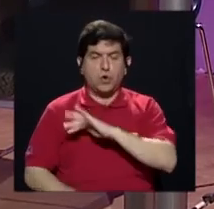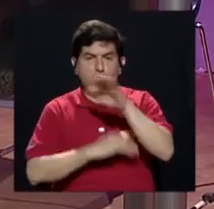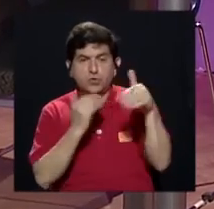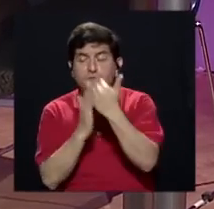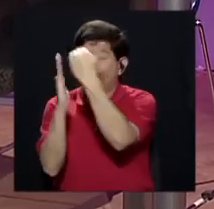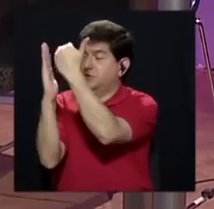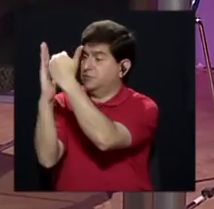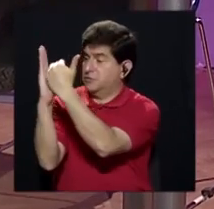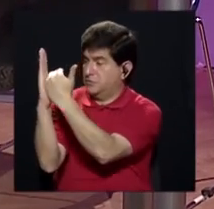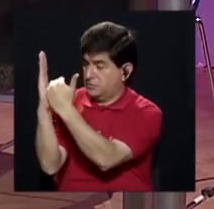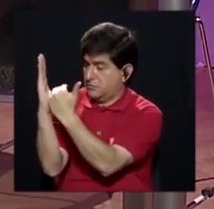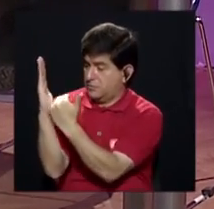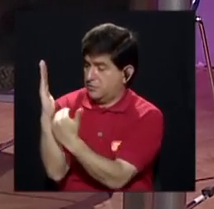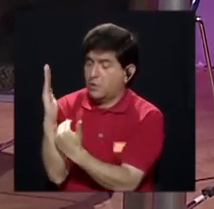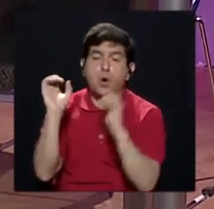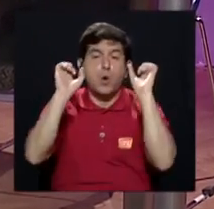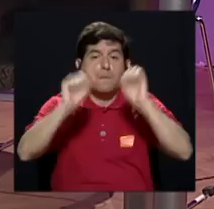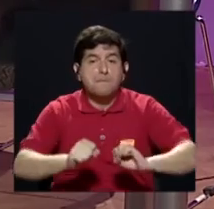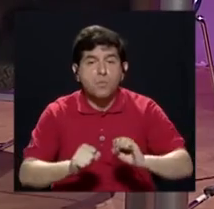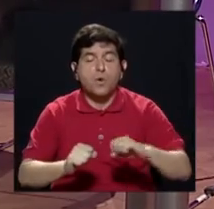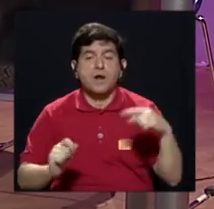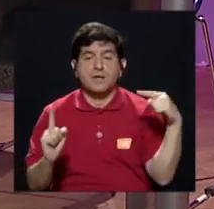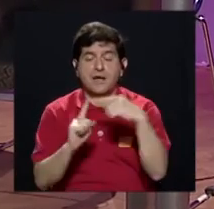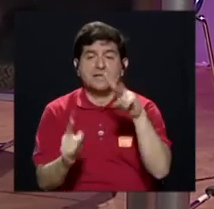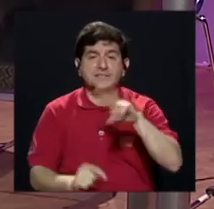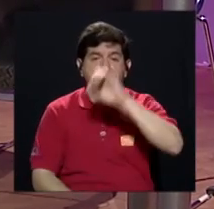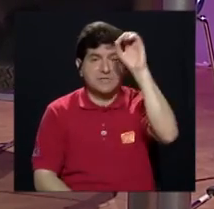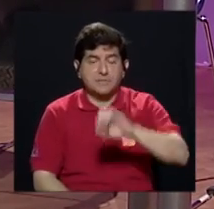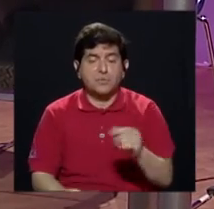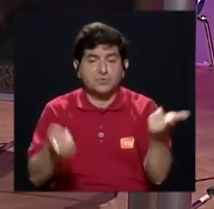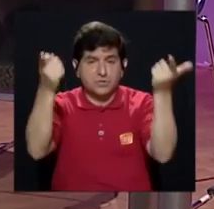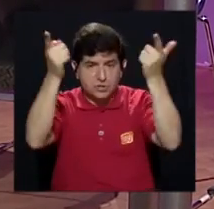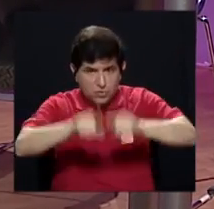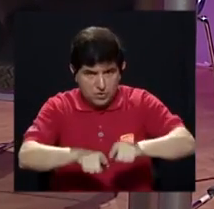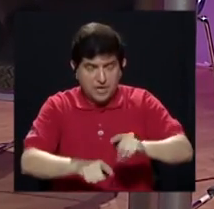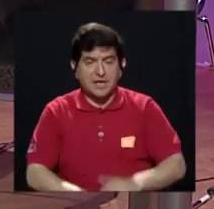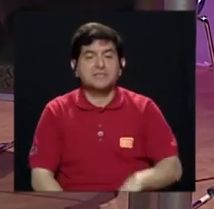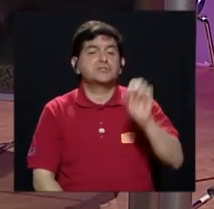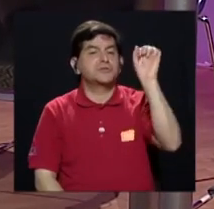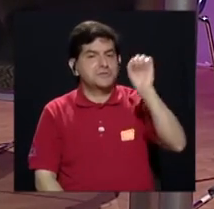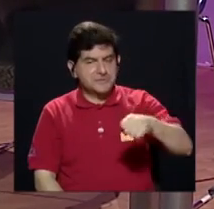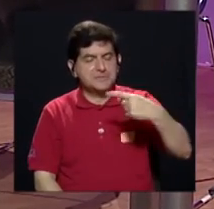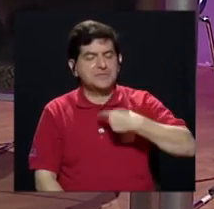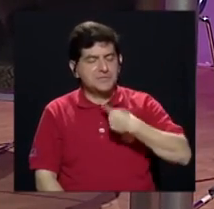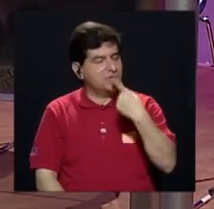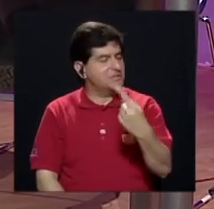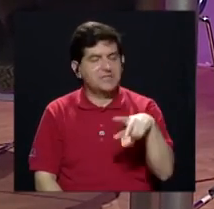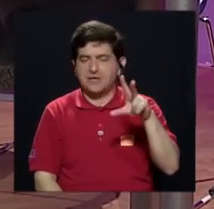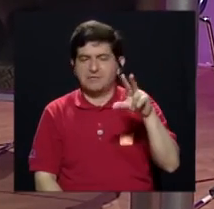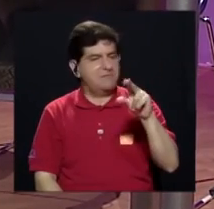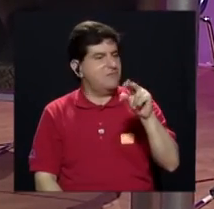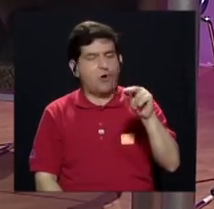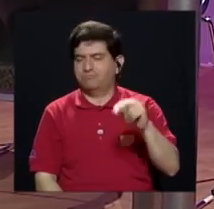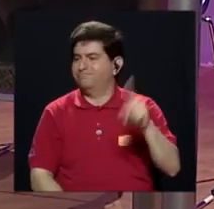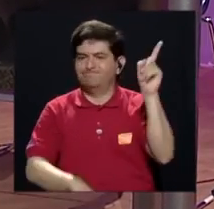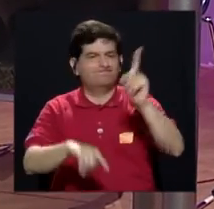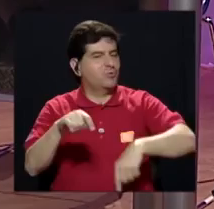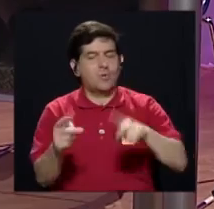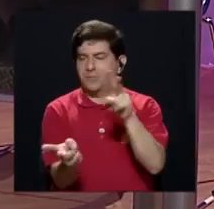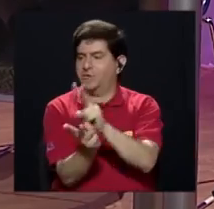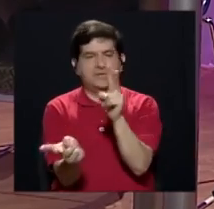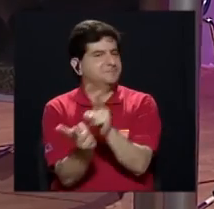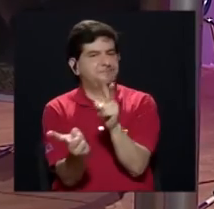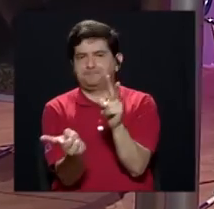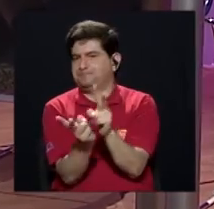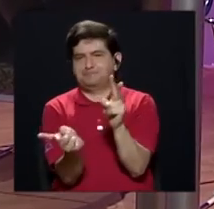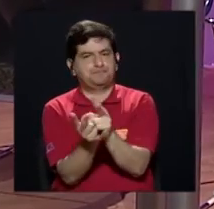listado que pueden suceder hasta en un 20 por ciento de los casos en donde si voy contra indicar puede decir no pueden tener relaciones